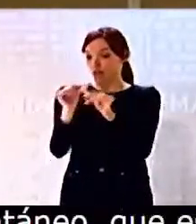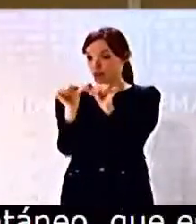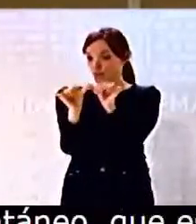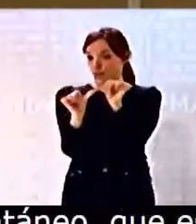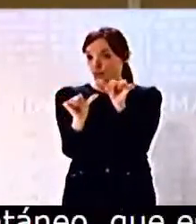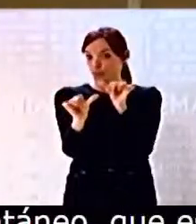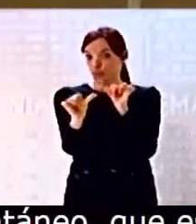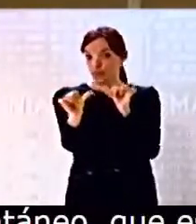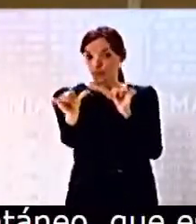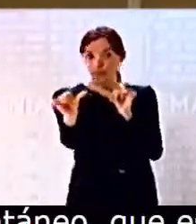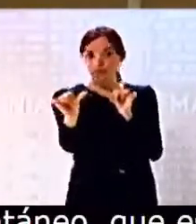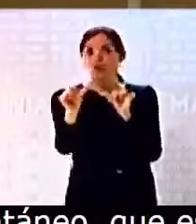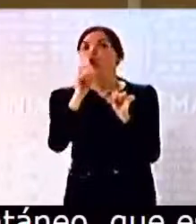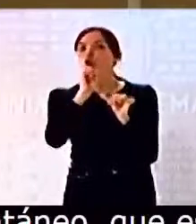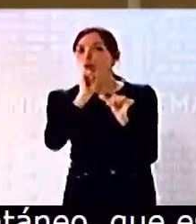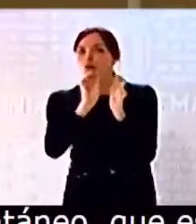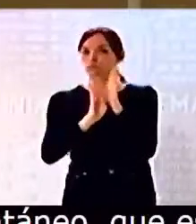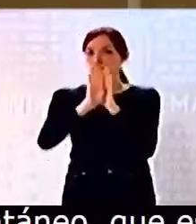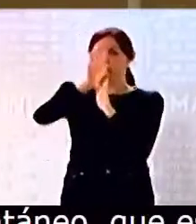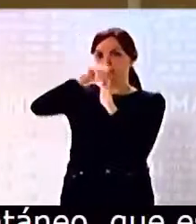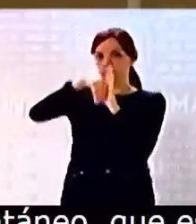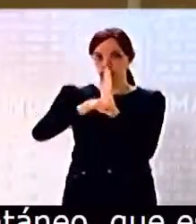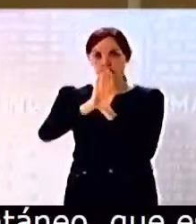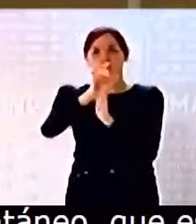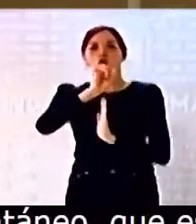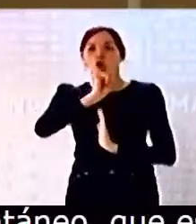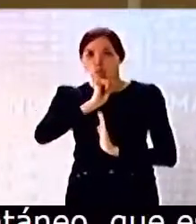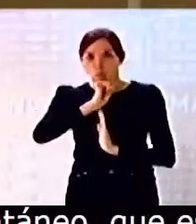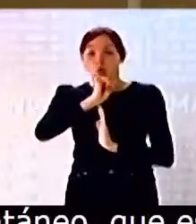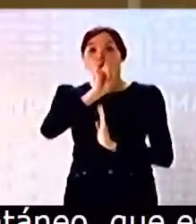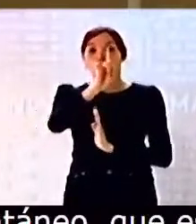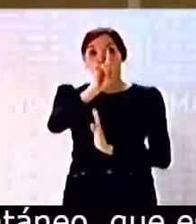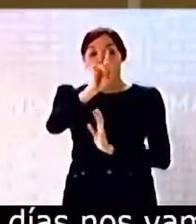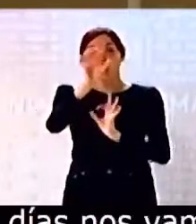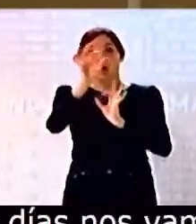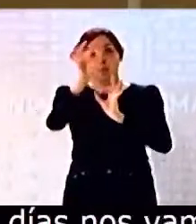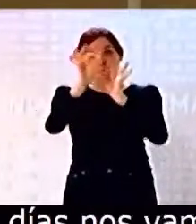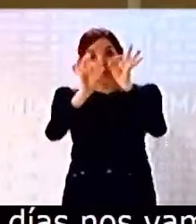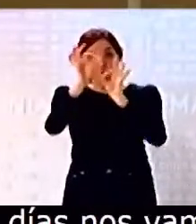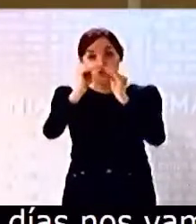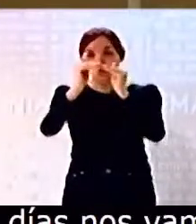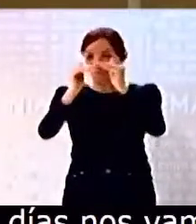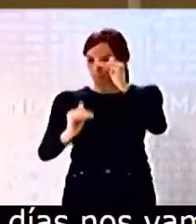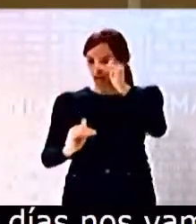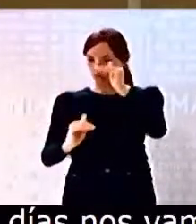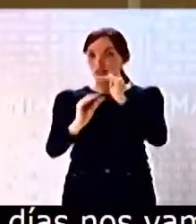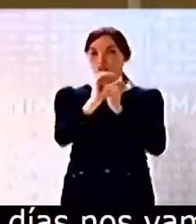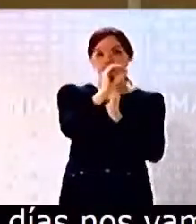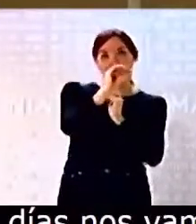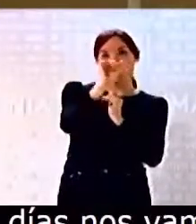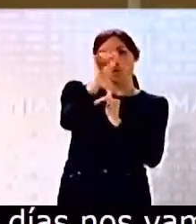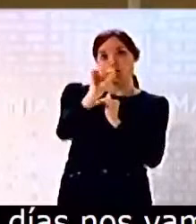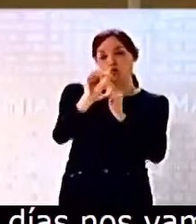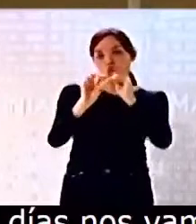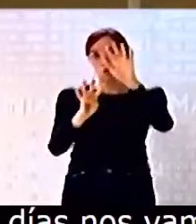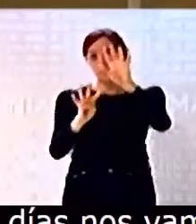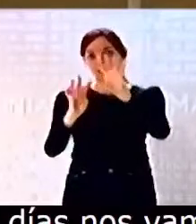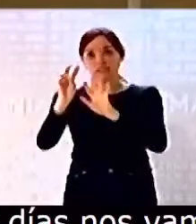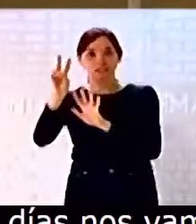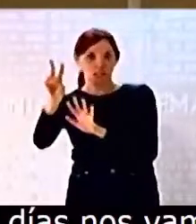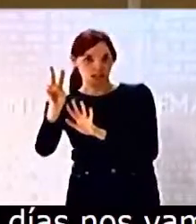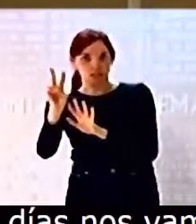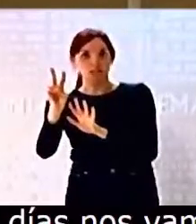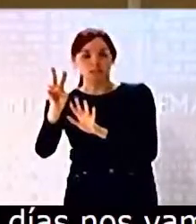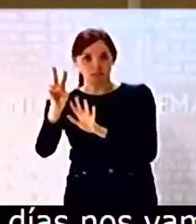mantener o vamos a bajar, que está por debajo de 1, en concreto está en 0,97, frente al